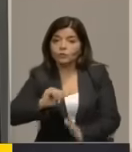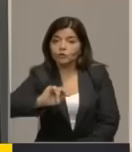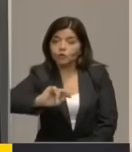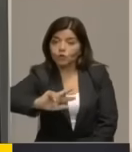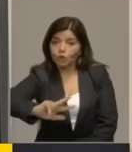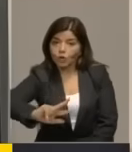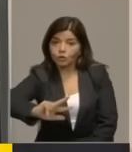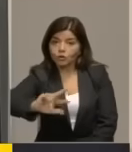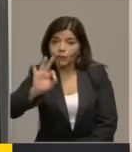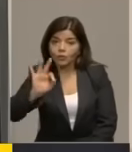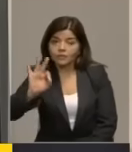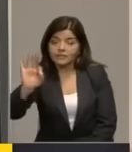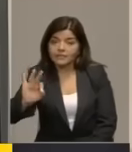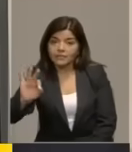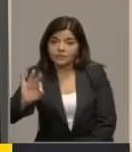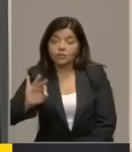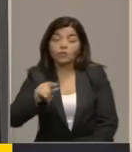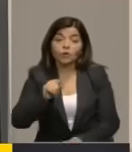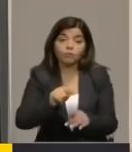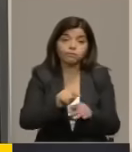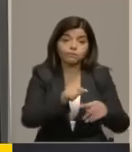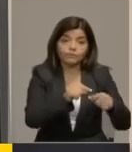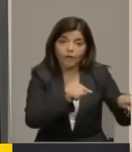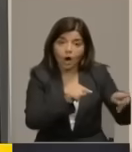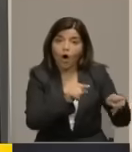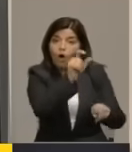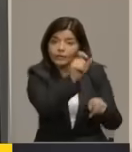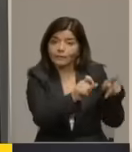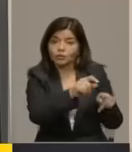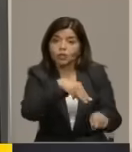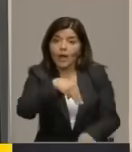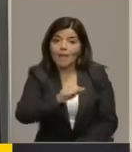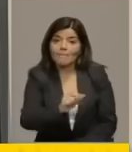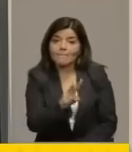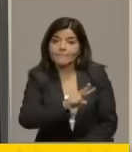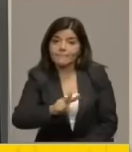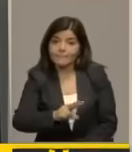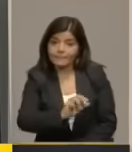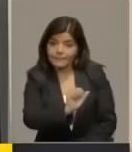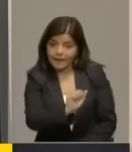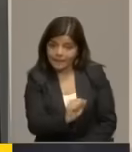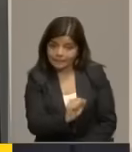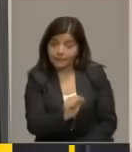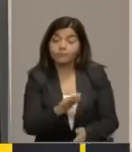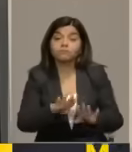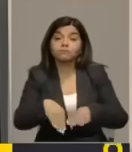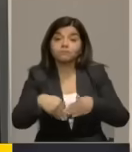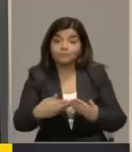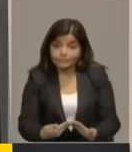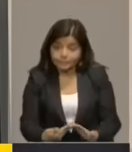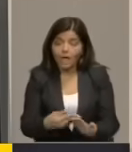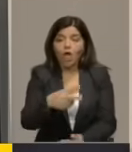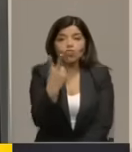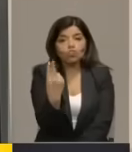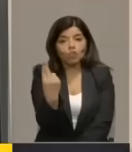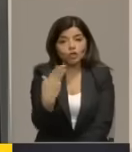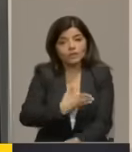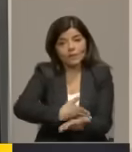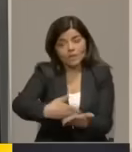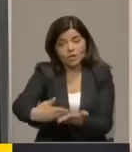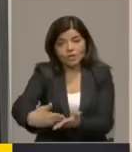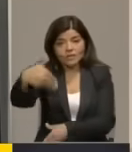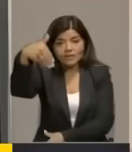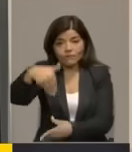44,08% de las preferencias que obtiene Sergio Massa. Es decir, son 12 millones de votos para Milei,